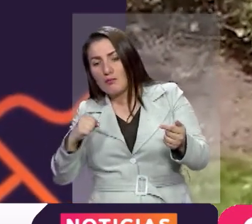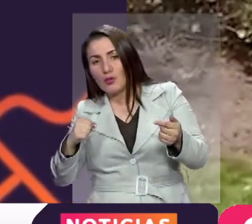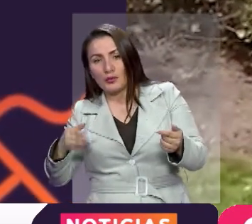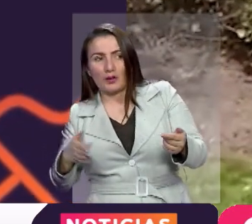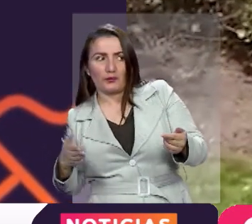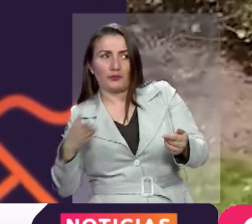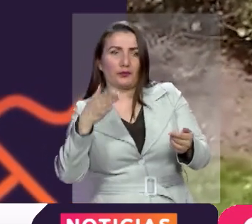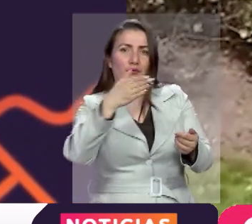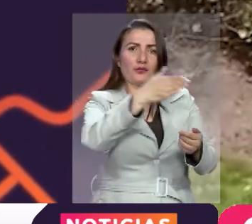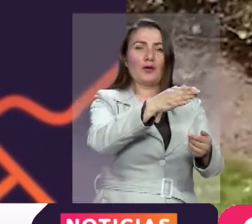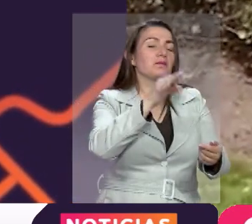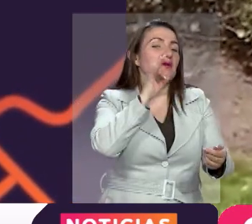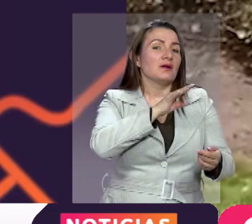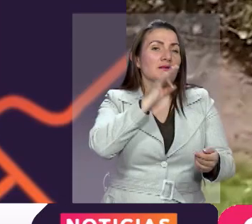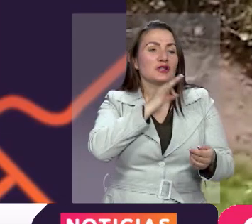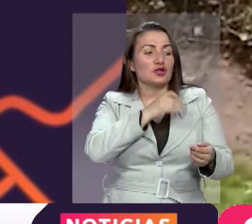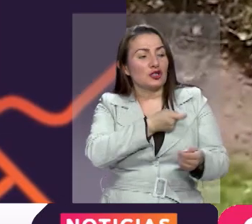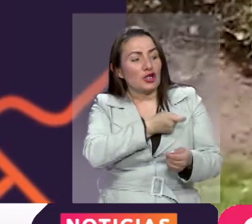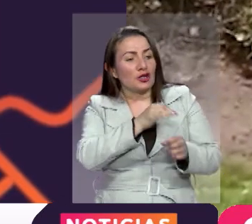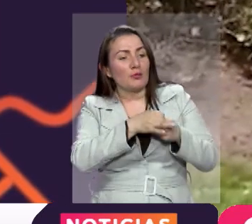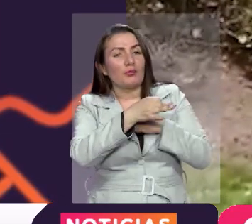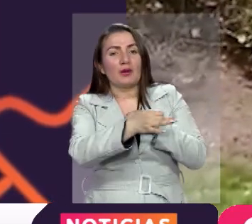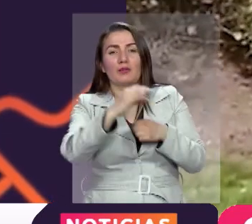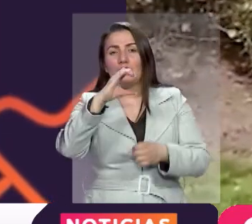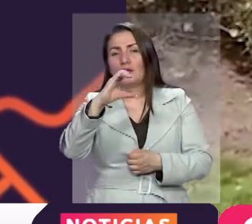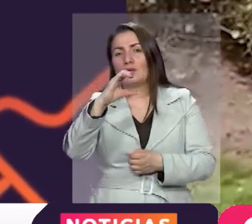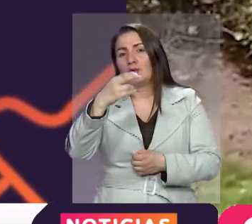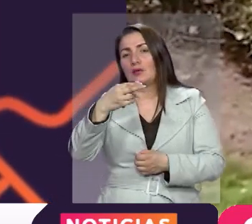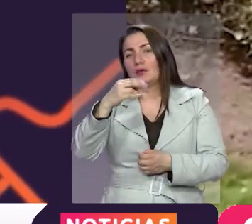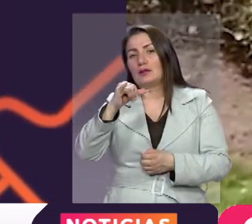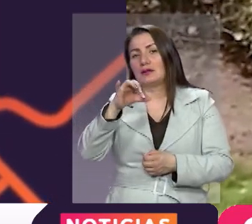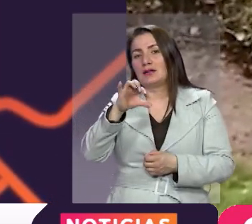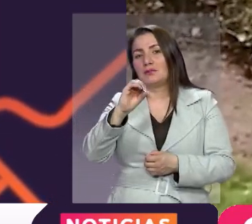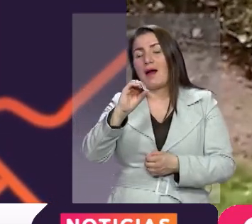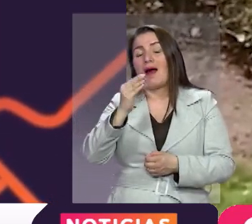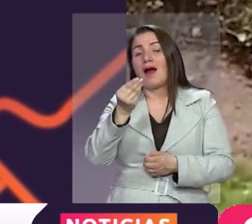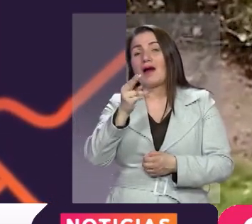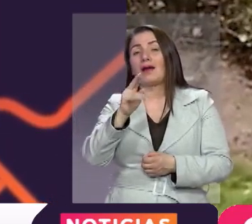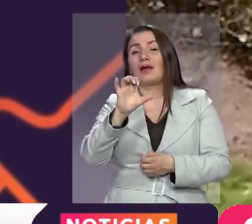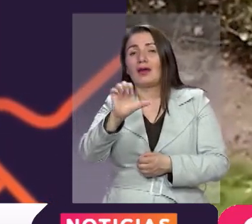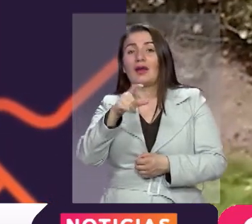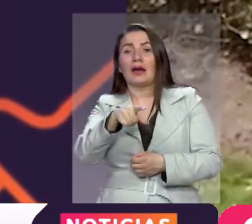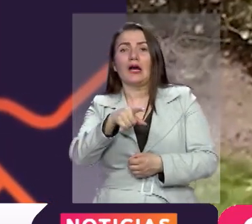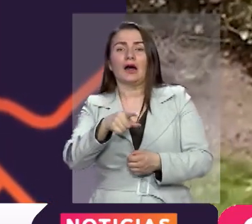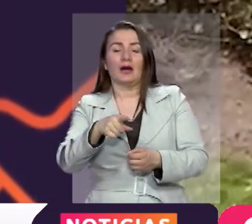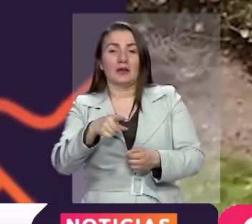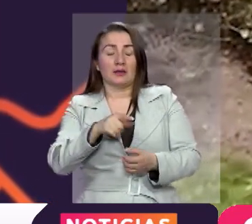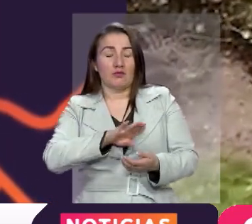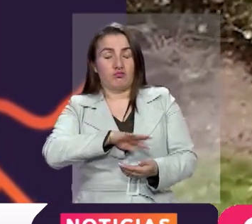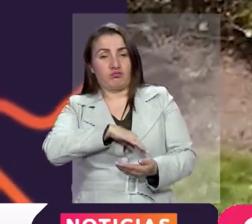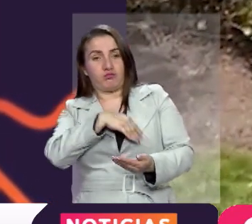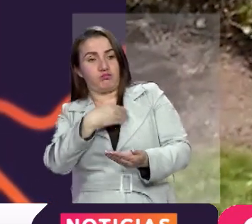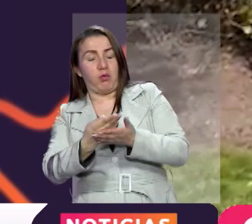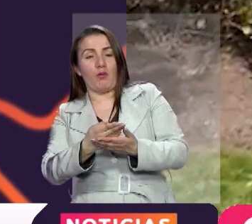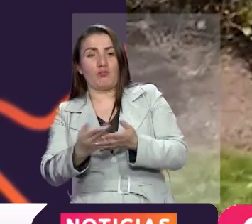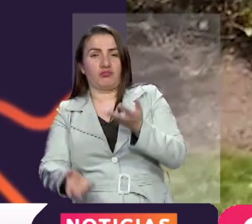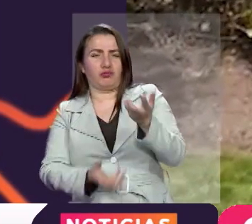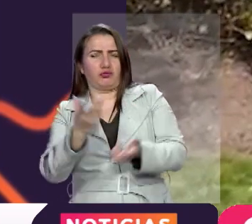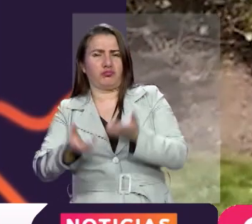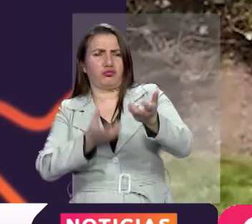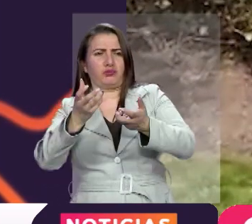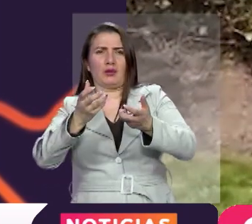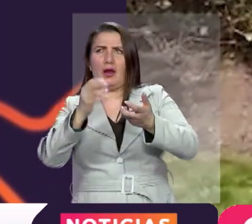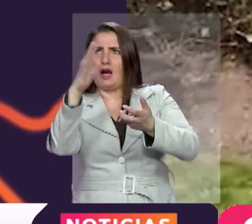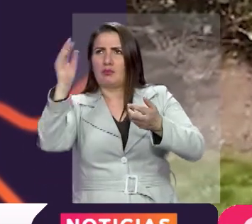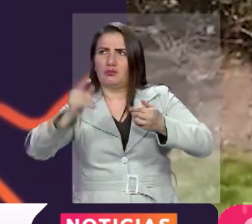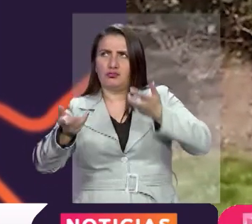en jurisdicción del municipio de Chipaque, volcamiento que se convierte en un incendio vehicular y a su misma vez en un incendio